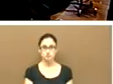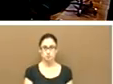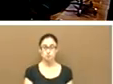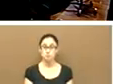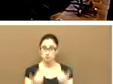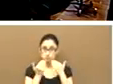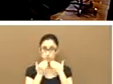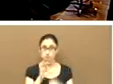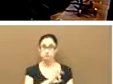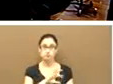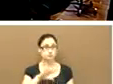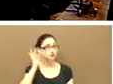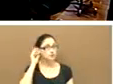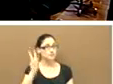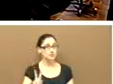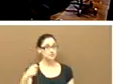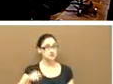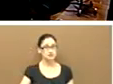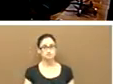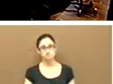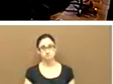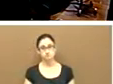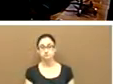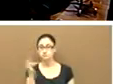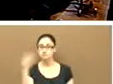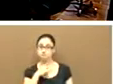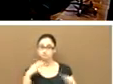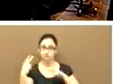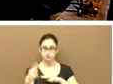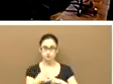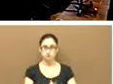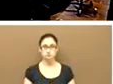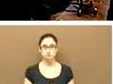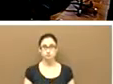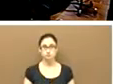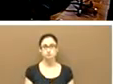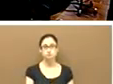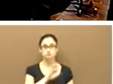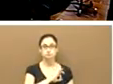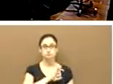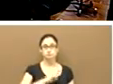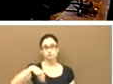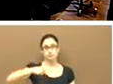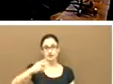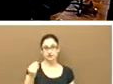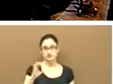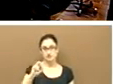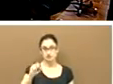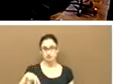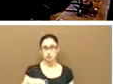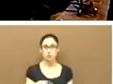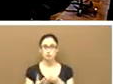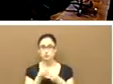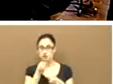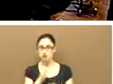señora vicepresidenta para el turno de réplica señor Martín Simón por el grupo parlamentario socialista